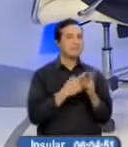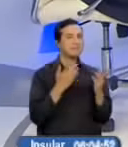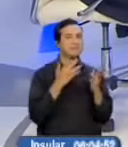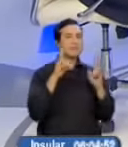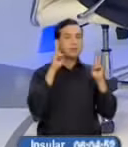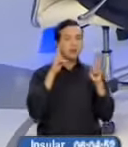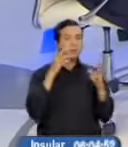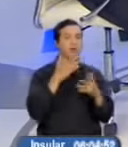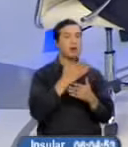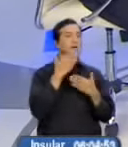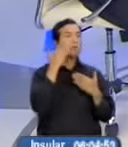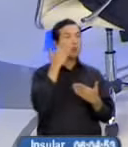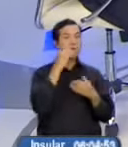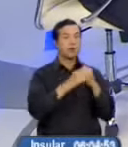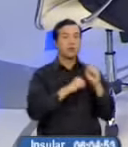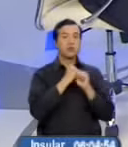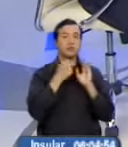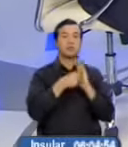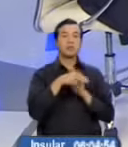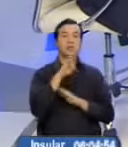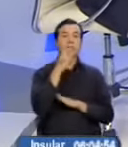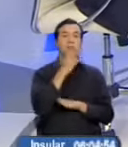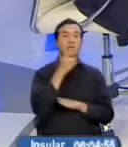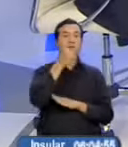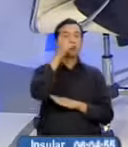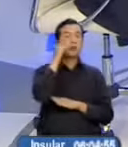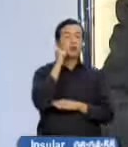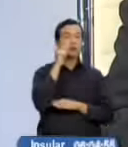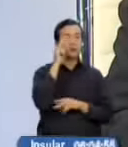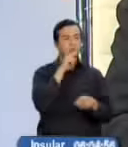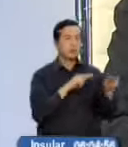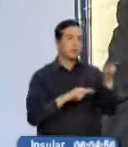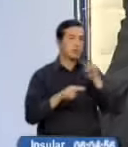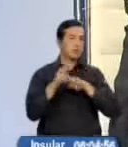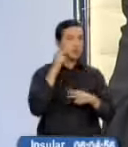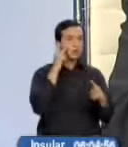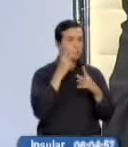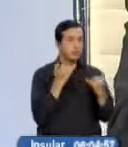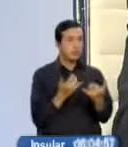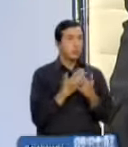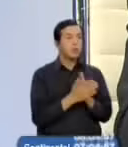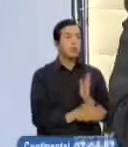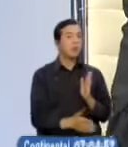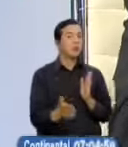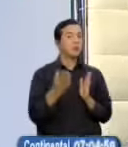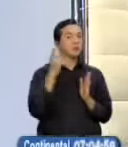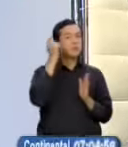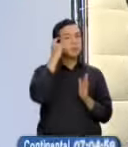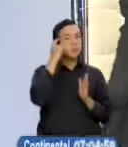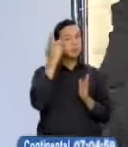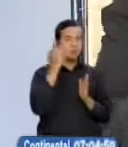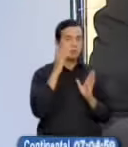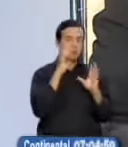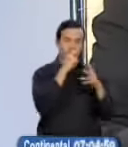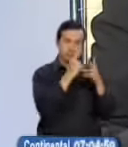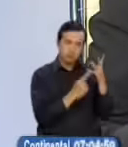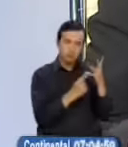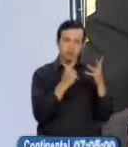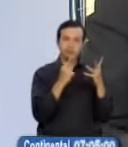Escenarios políticos al 2017. Ayer hice un análisis cualitativo, hoy tratemos de mezclar lo cualitativo